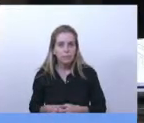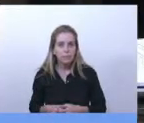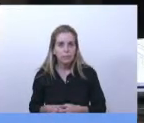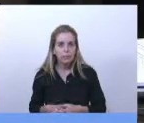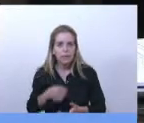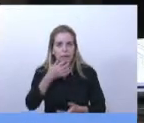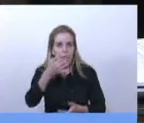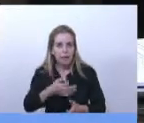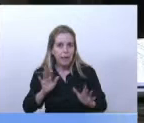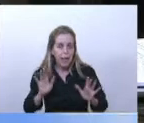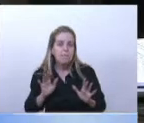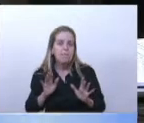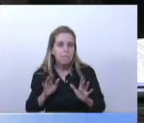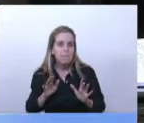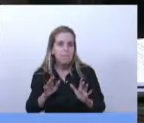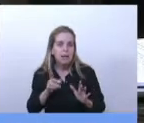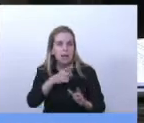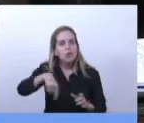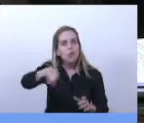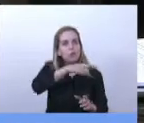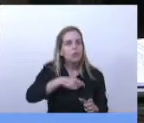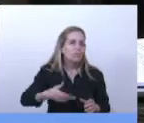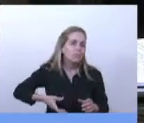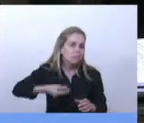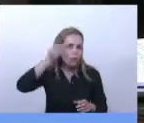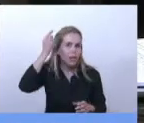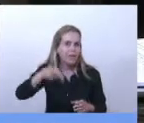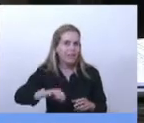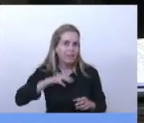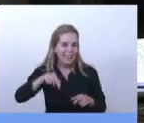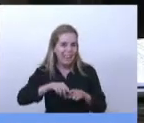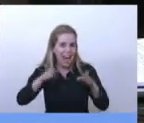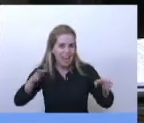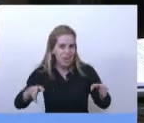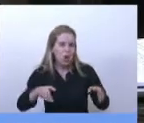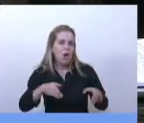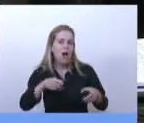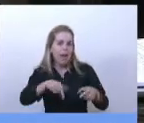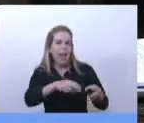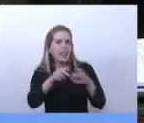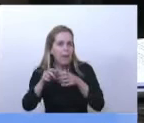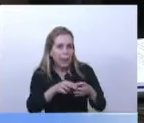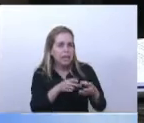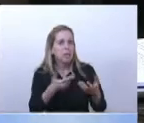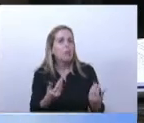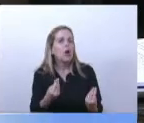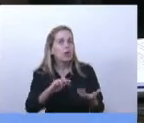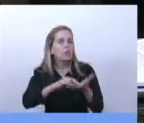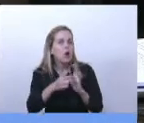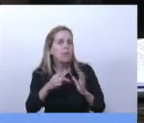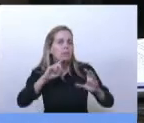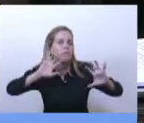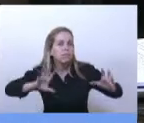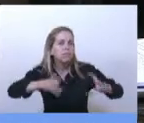la verdad que tanto las organizaciones y nosotros lo discutimos a lo largo de este año por el tema de los incendios y demás y todos reconocimos que la